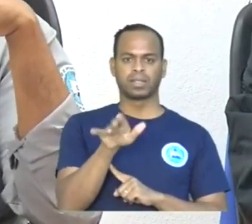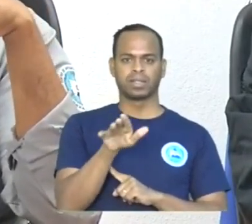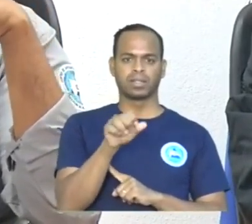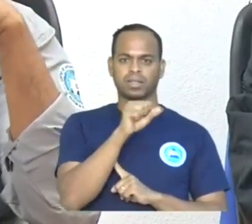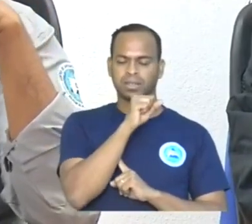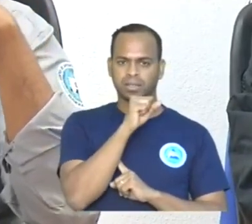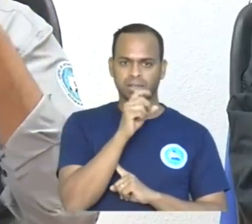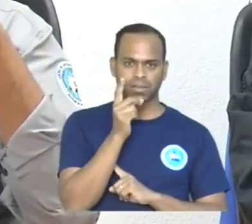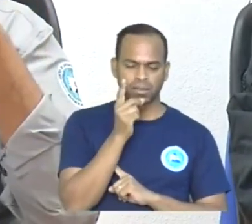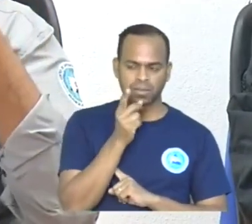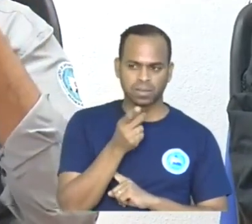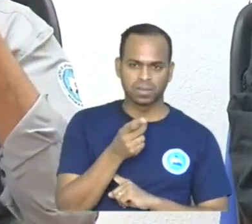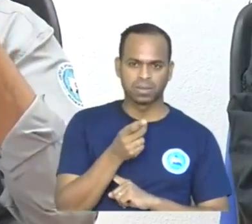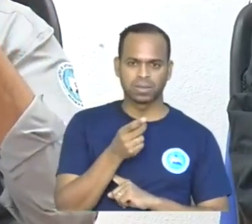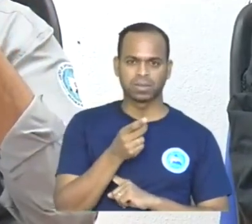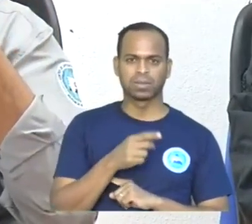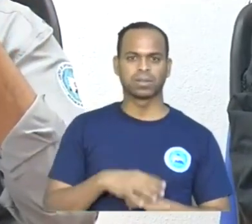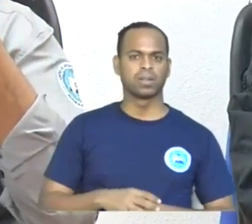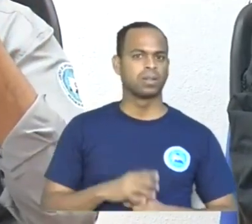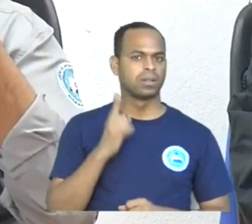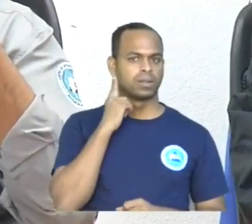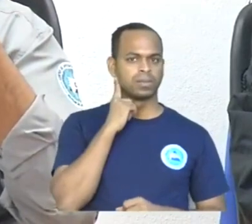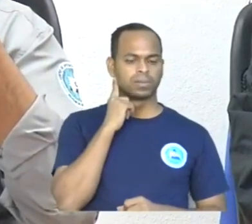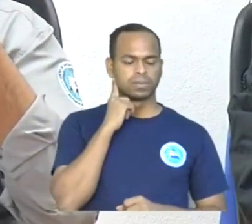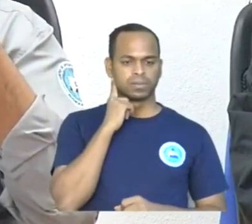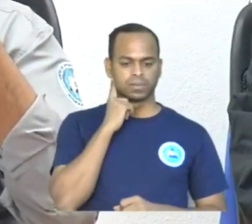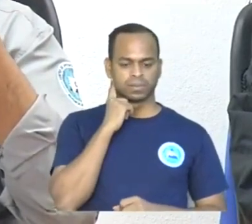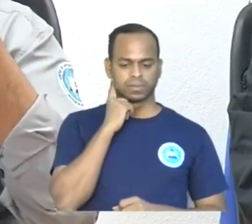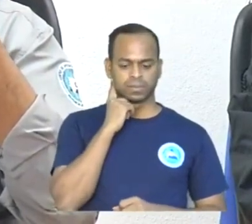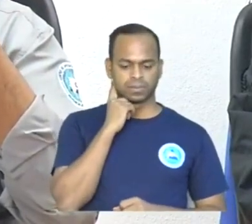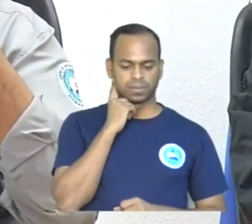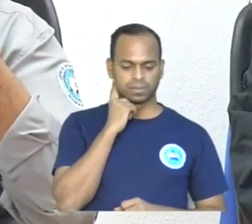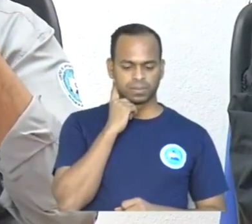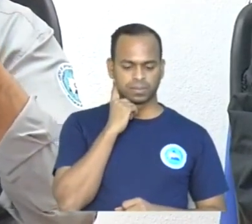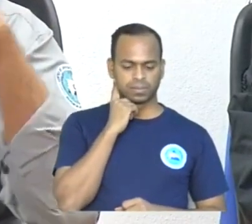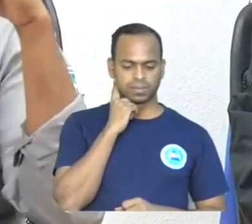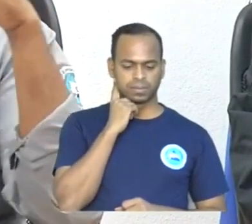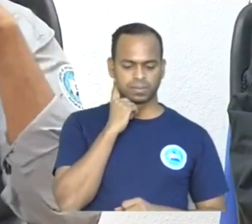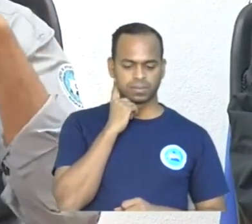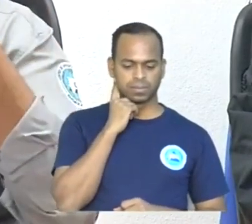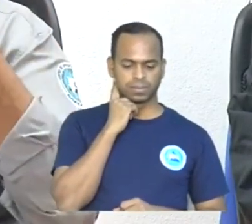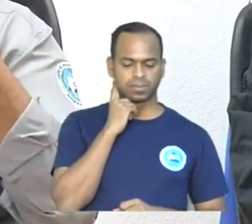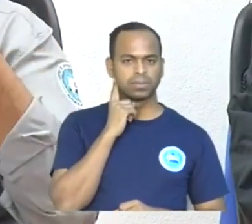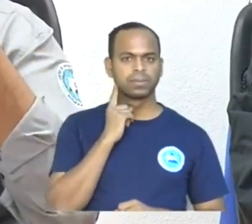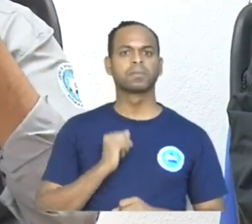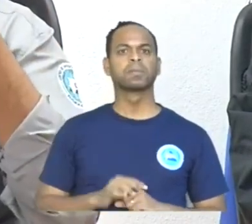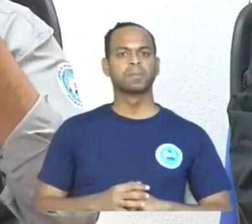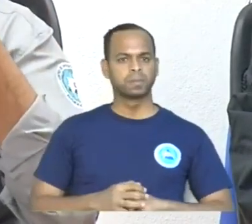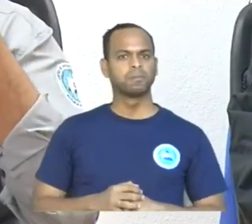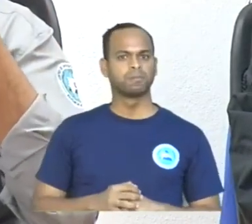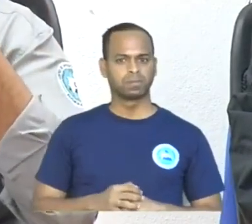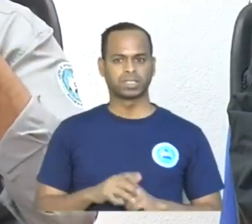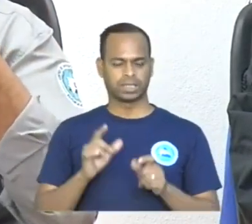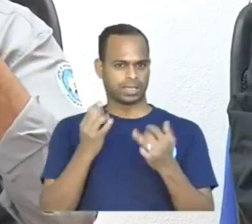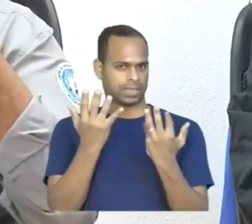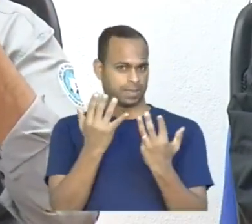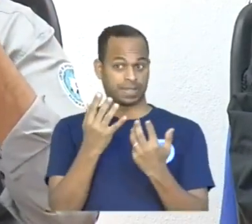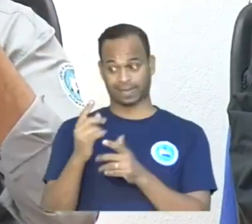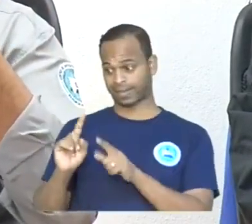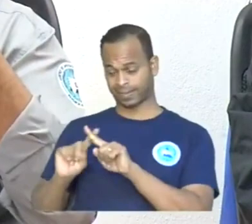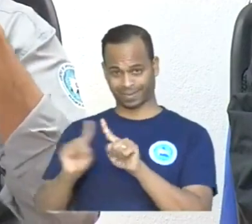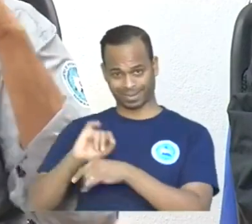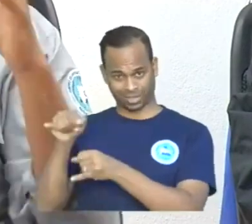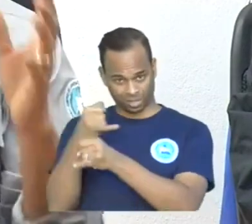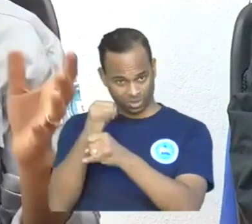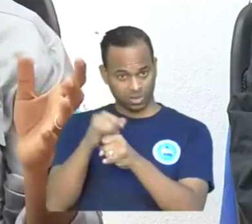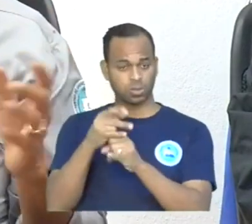Santo Domingo Oeste, el distrito, son muchos los daños. Hay que esperar que las distintas instituciones puedan hacer la evaluación de daños.